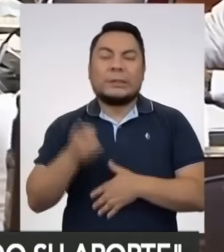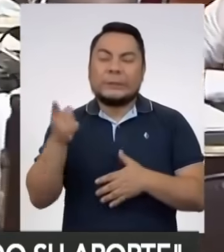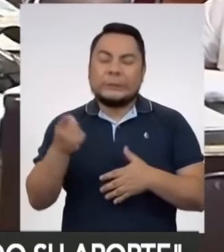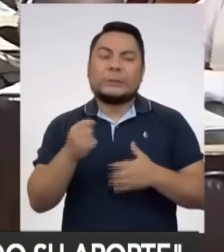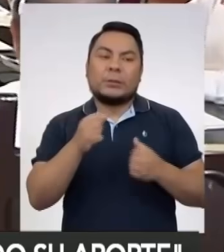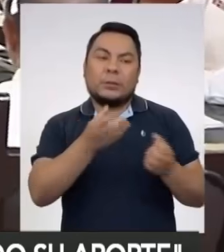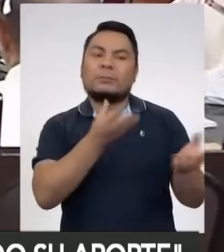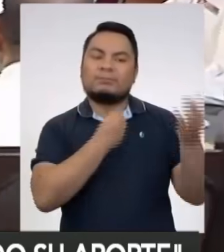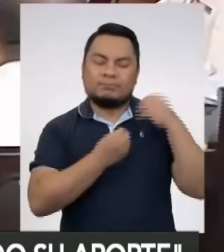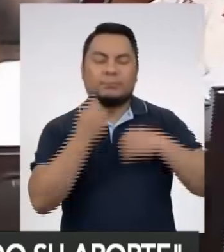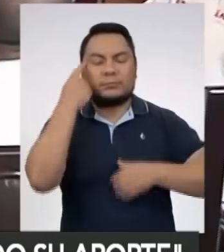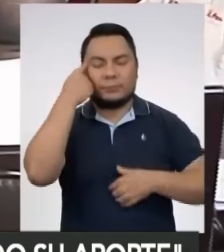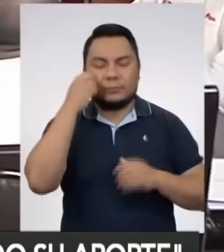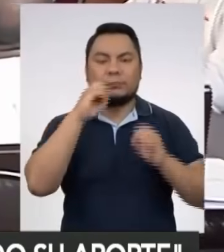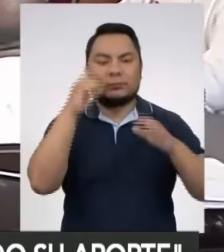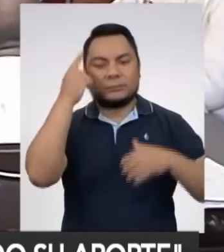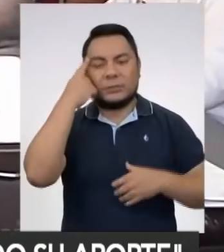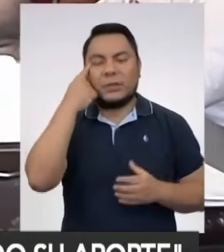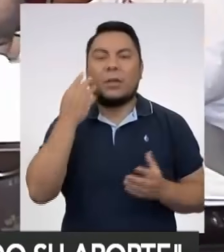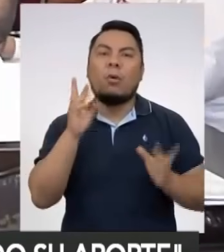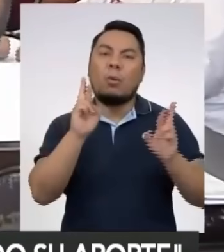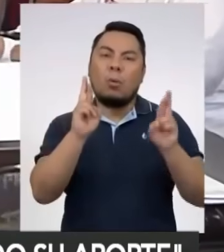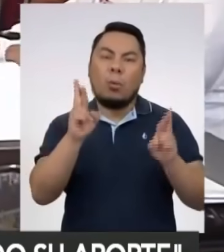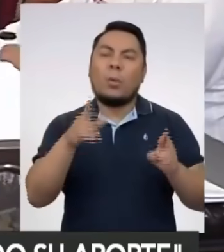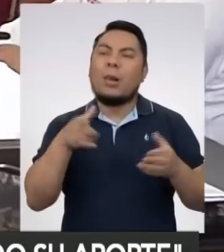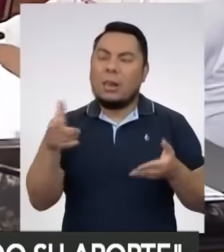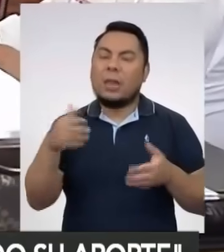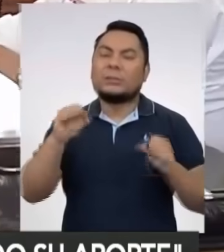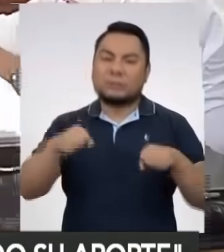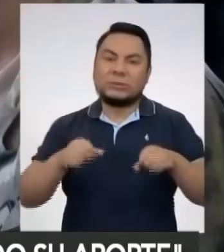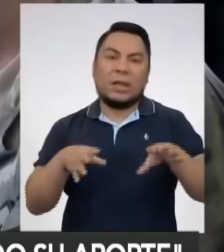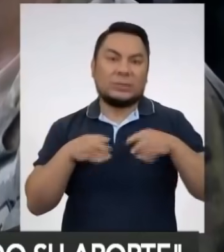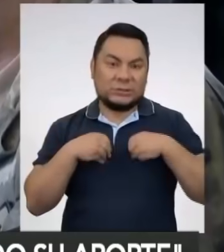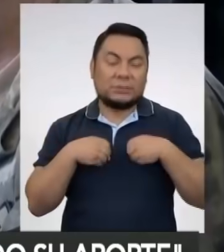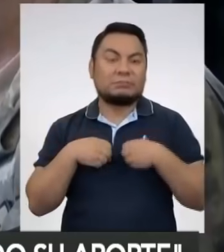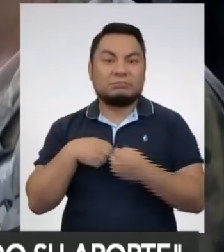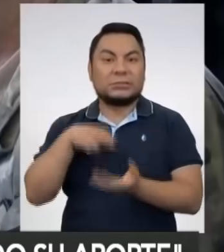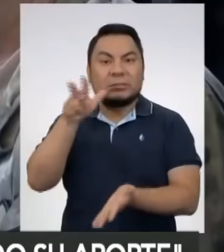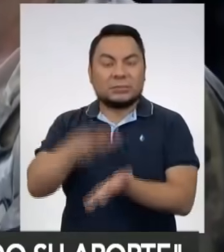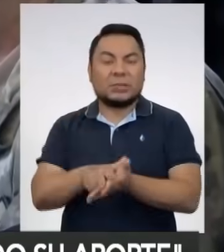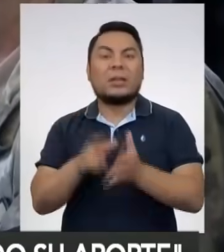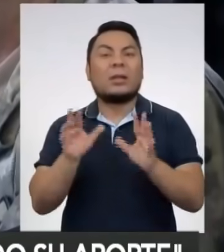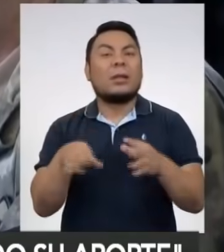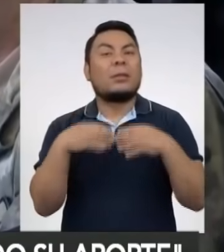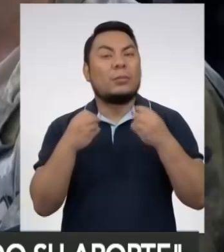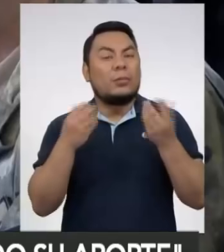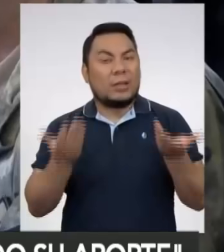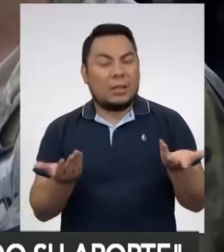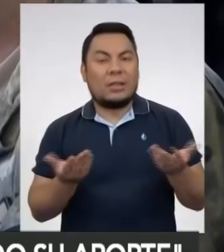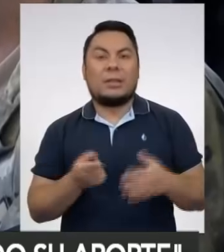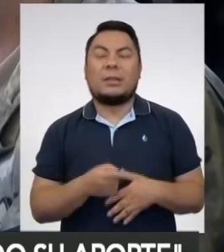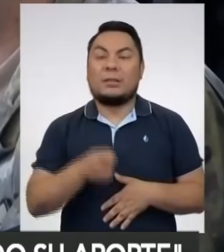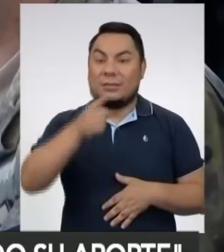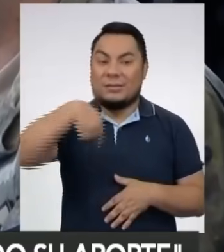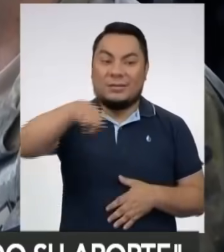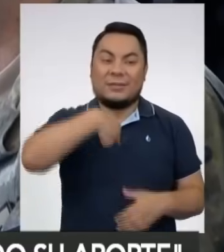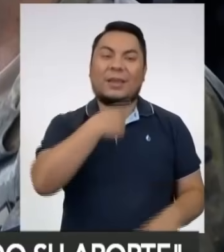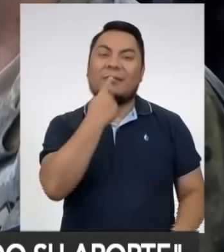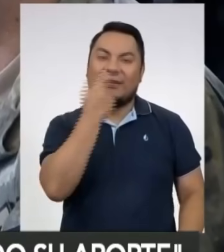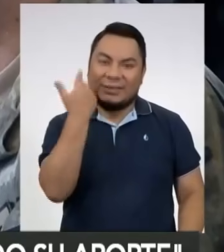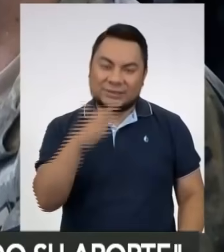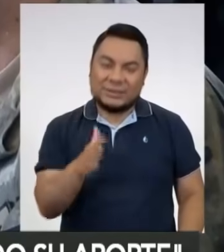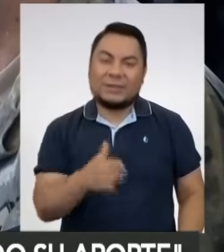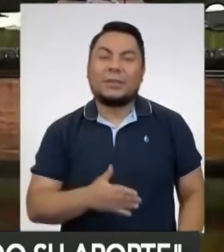acoja la explicación que se ha dado, porque había una iniciativa que, como lo hemos dicho,